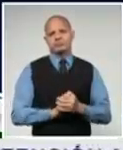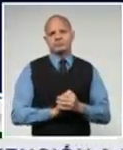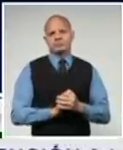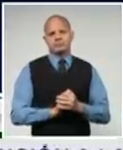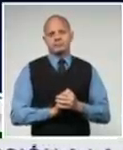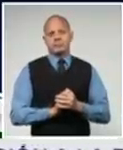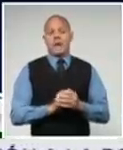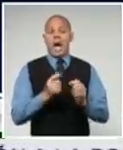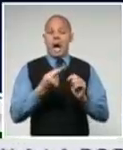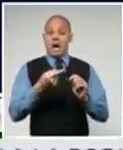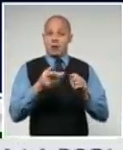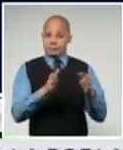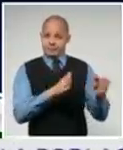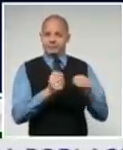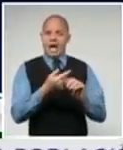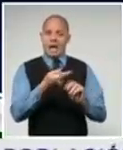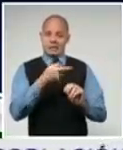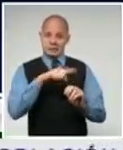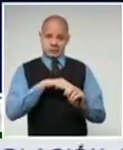Ayer